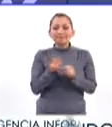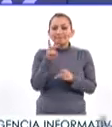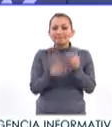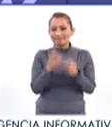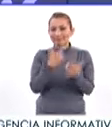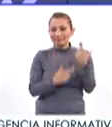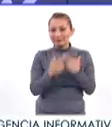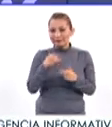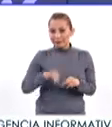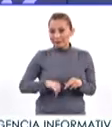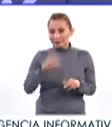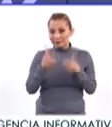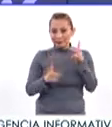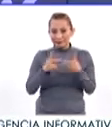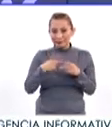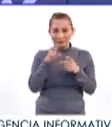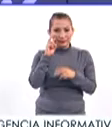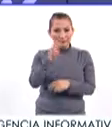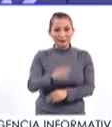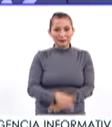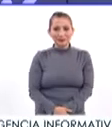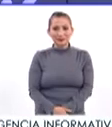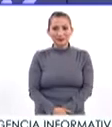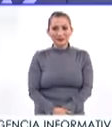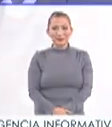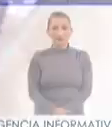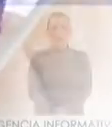pausa y regresamos con esta interesante charla, no se la pierdan.